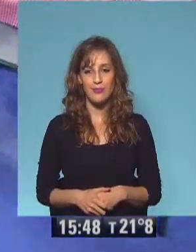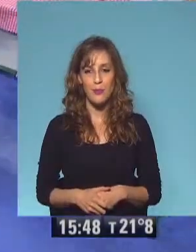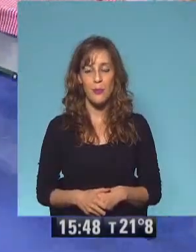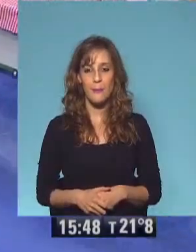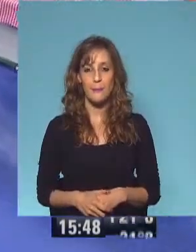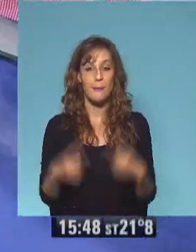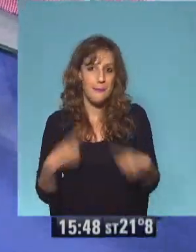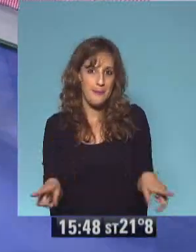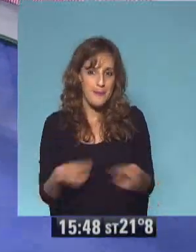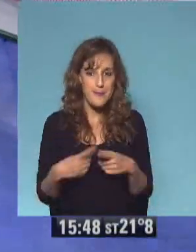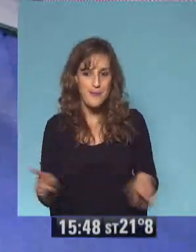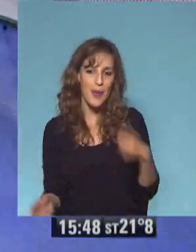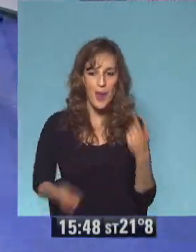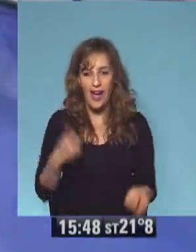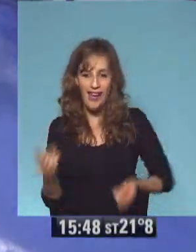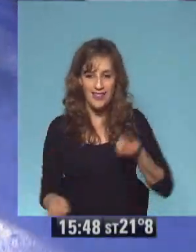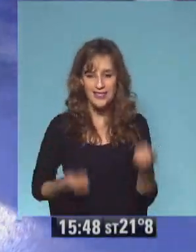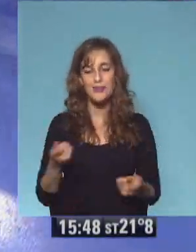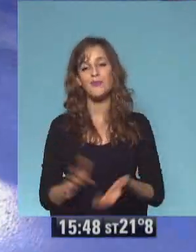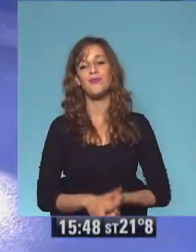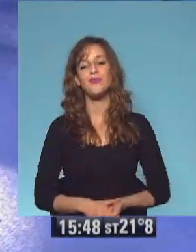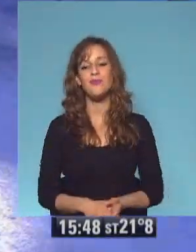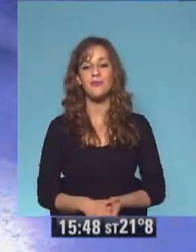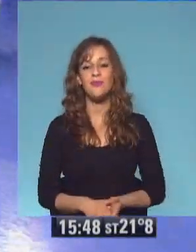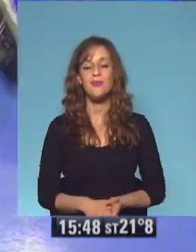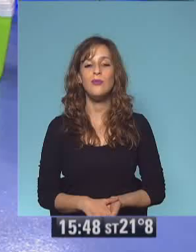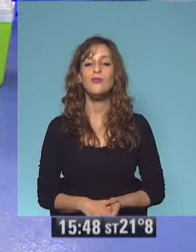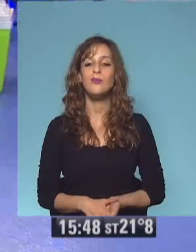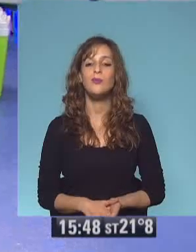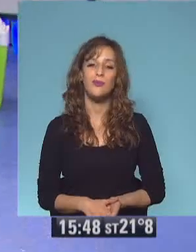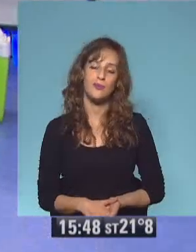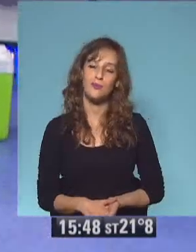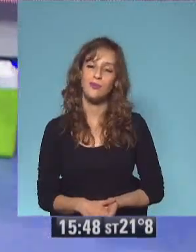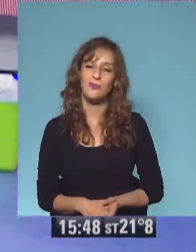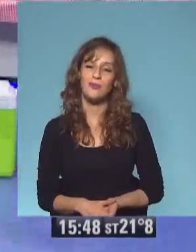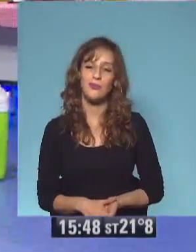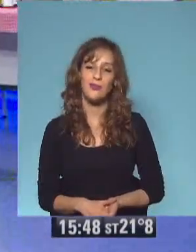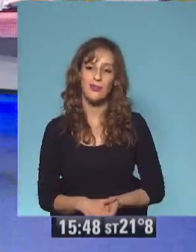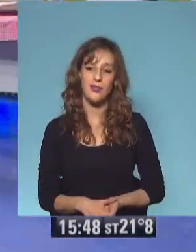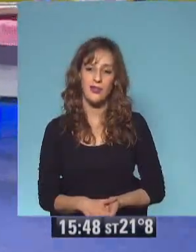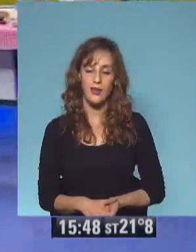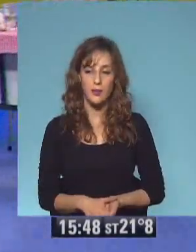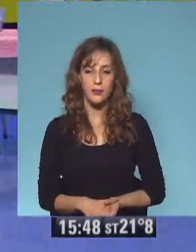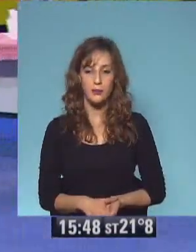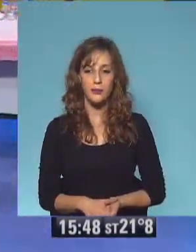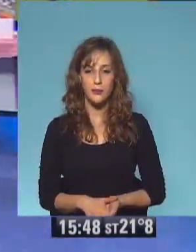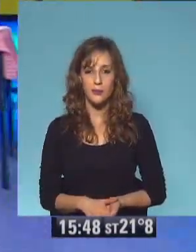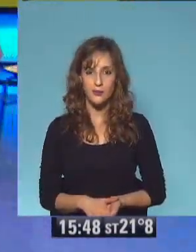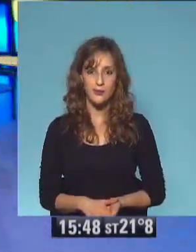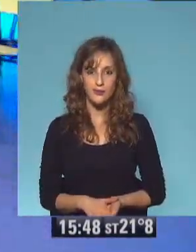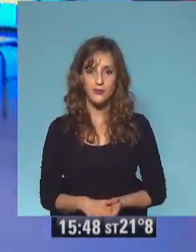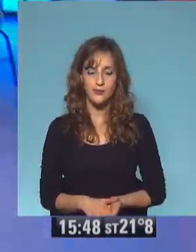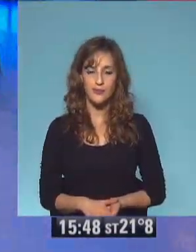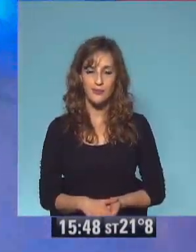ventana se asomaban dos o tres. Para el bailongo porque me daba vergüenza, pero de afuera me gritaban no pares. Se fue